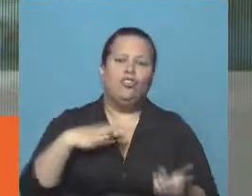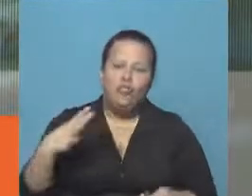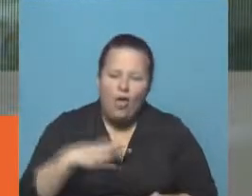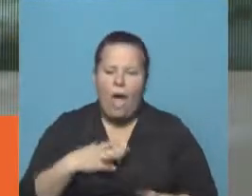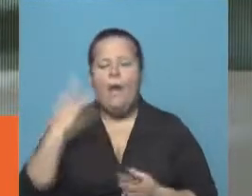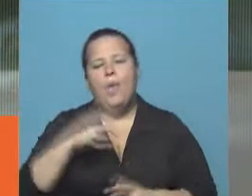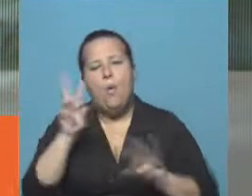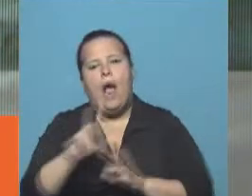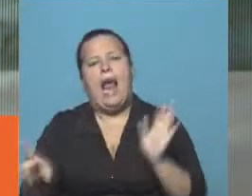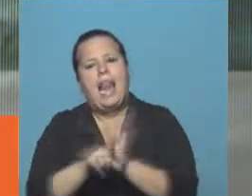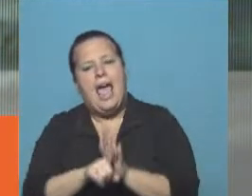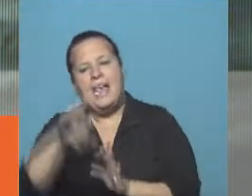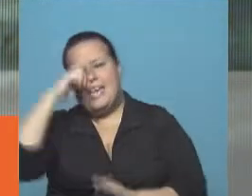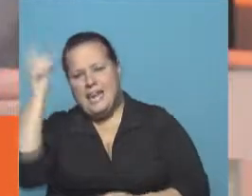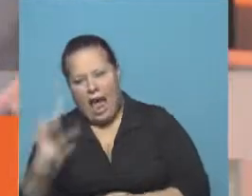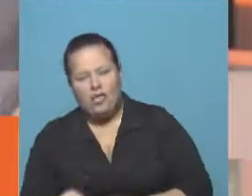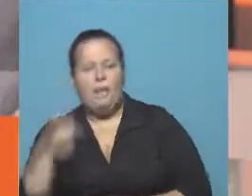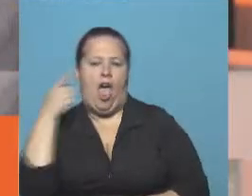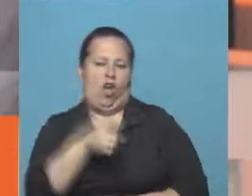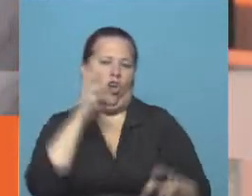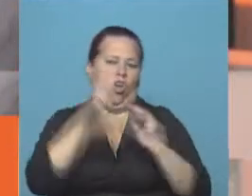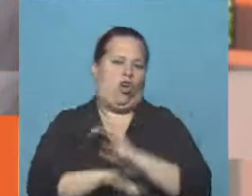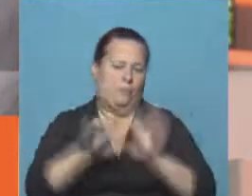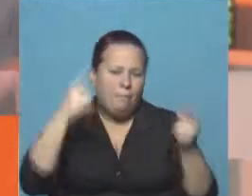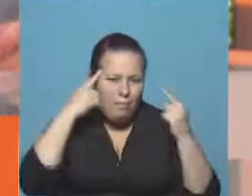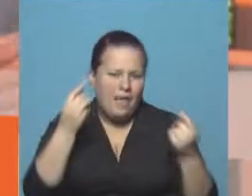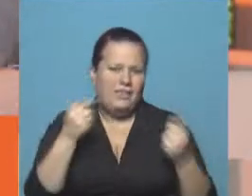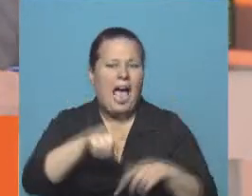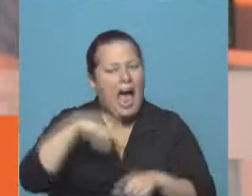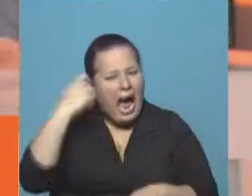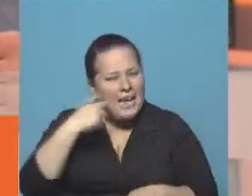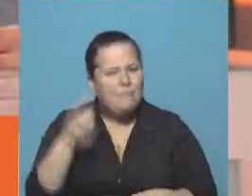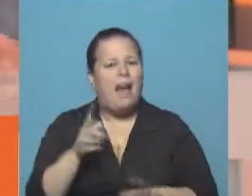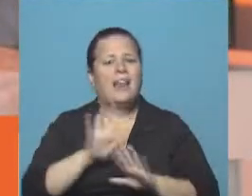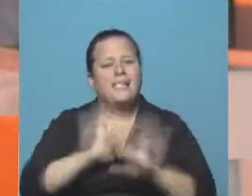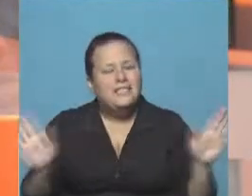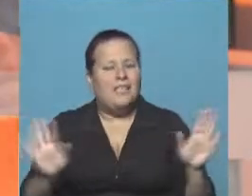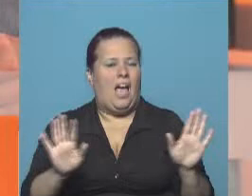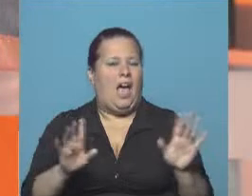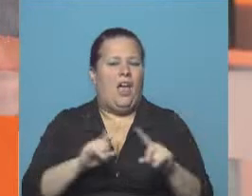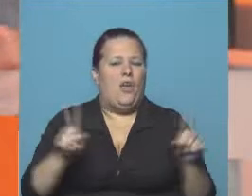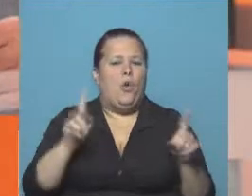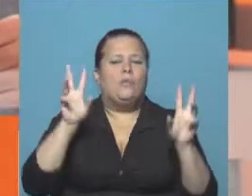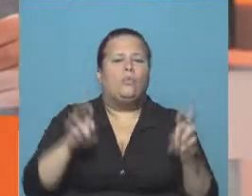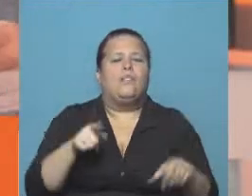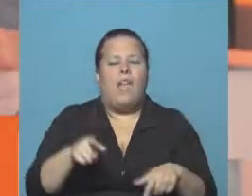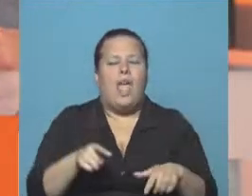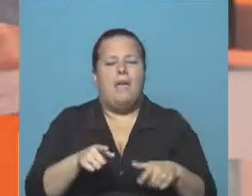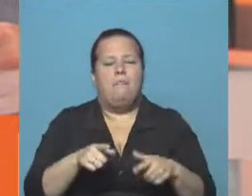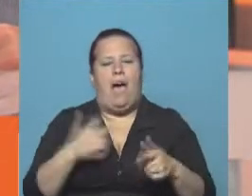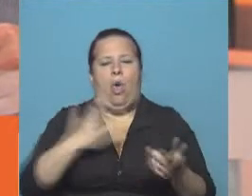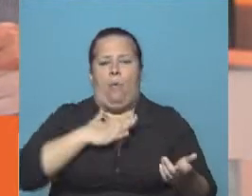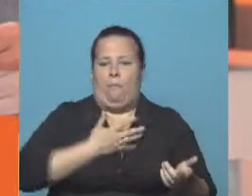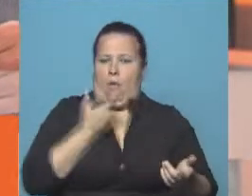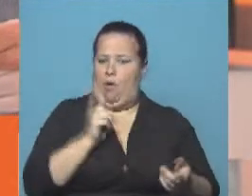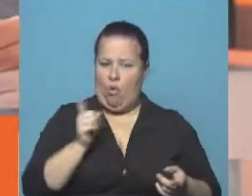que impulsar una ley a nivel nacional para que finalmente se tome conciencia de que los animales ya han salido de esta cuestión que es un uso